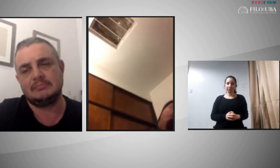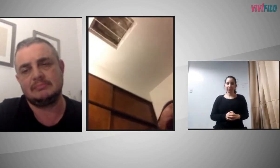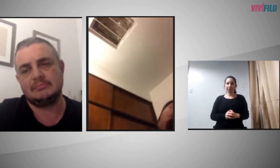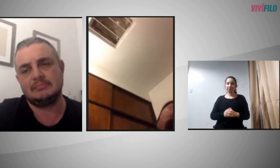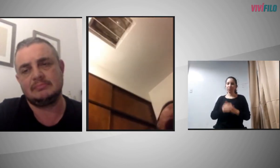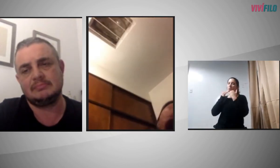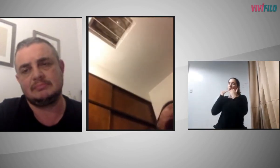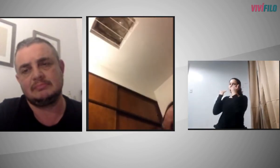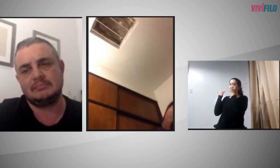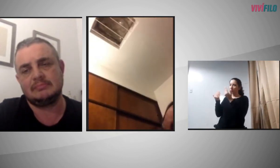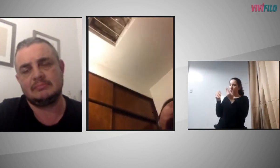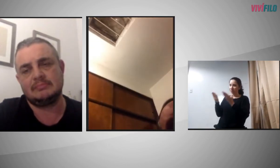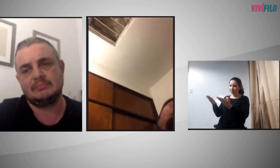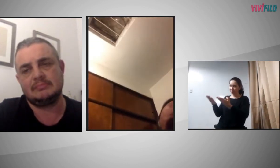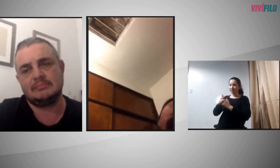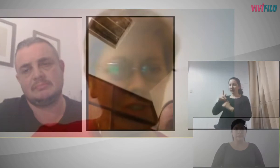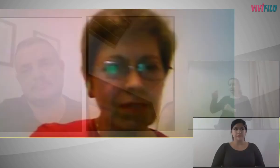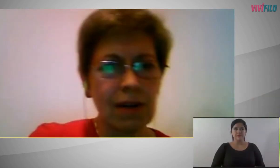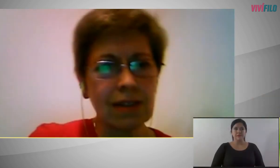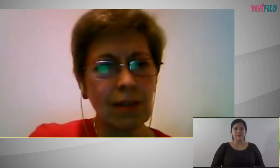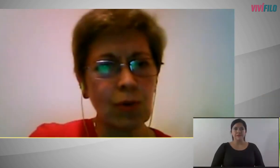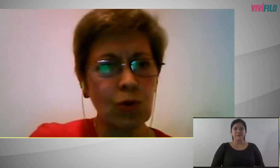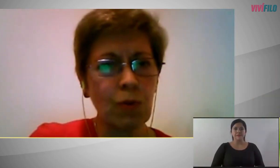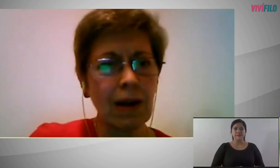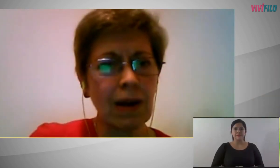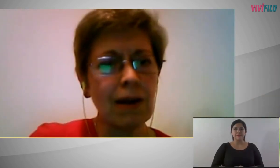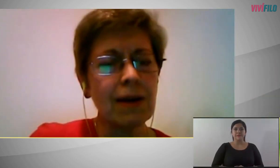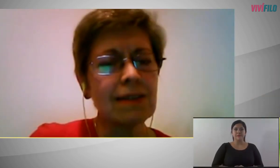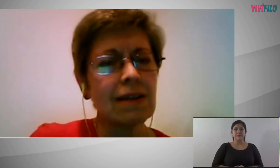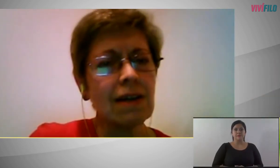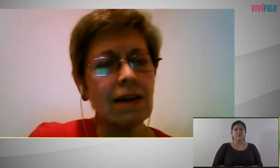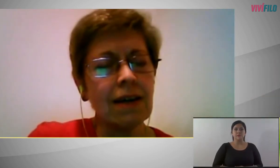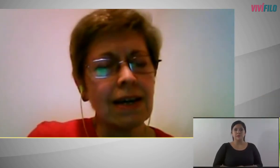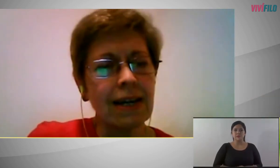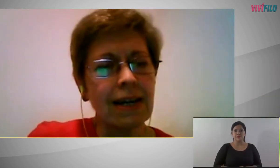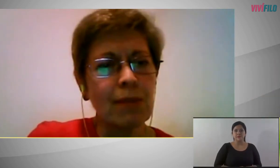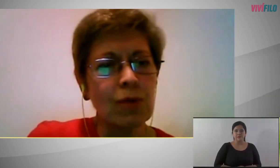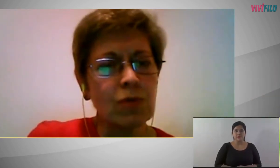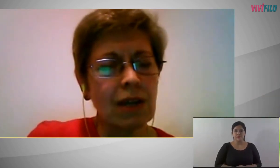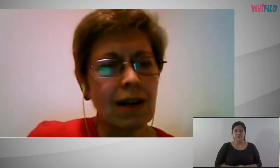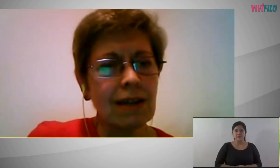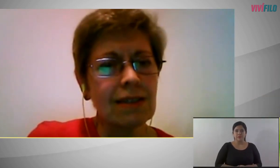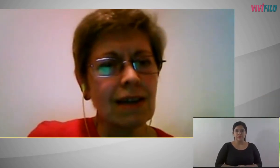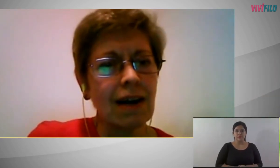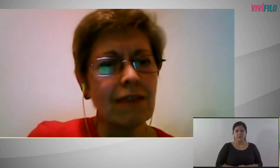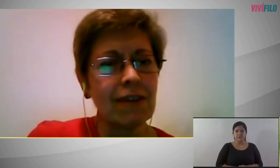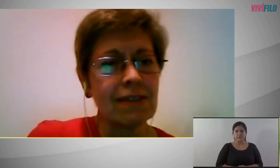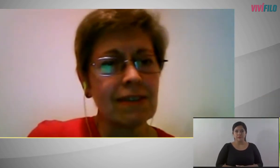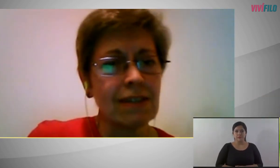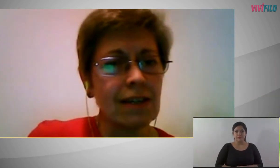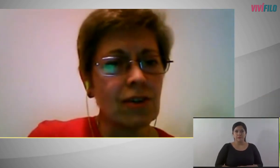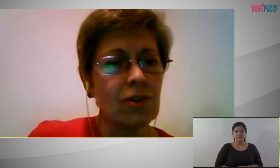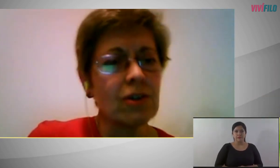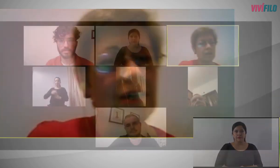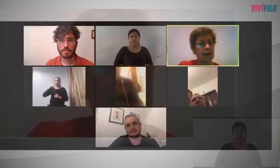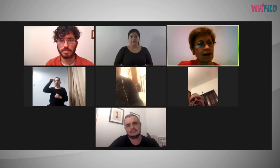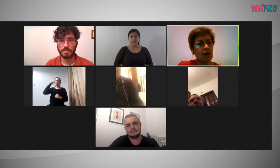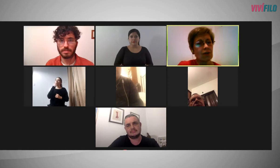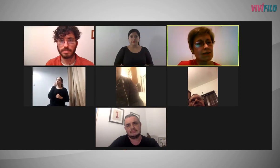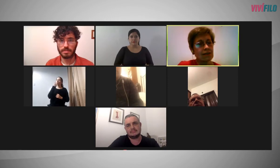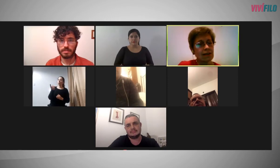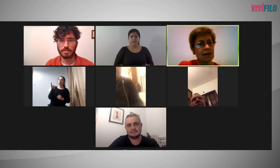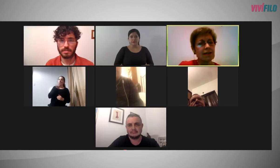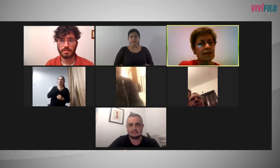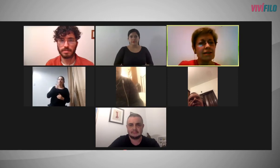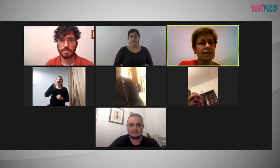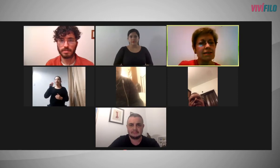Muchísimas gracias, Carlos, la verdad, muchísimas gracias por tus palabras. Quería preguntarles a Francisco